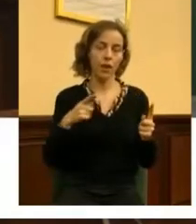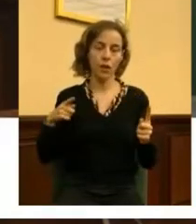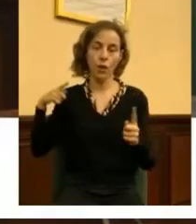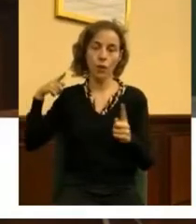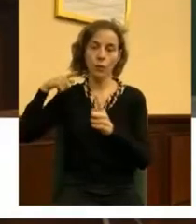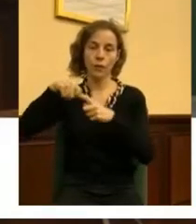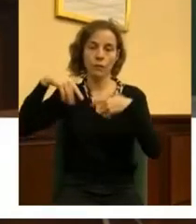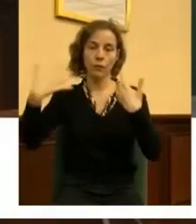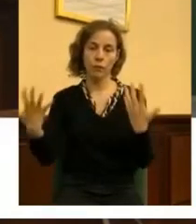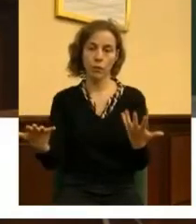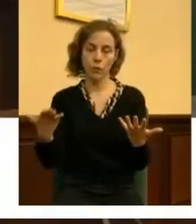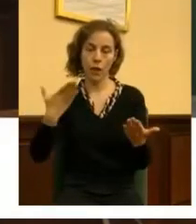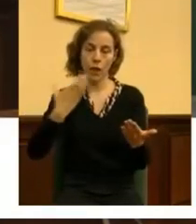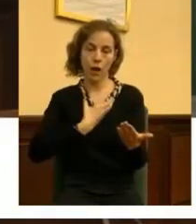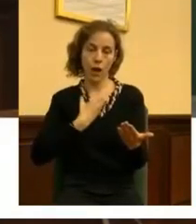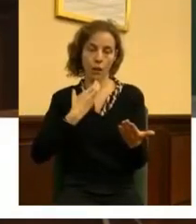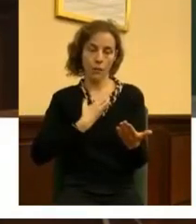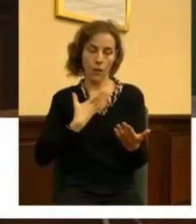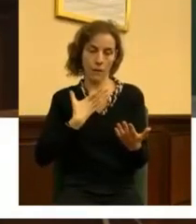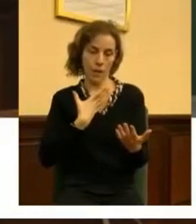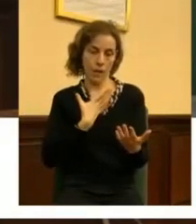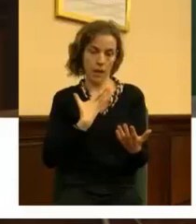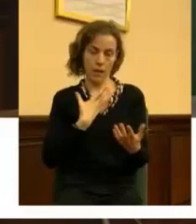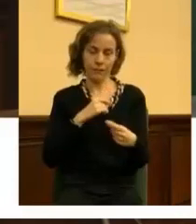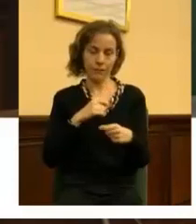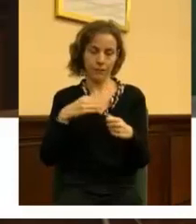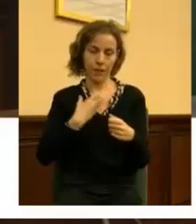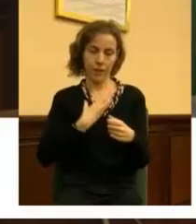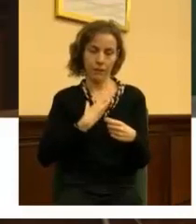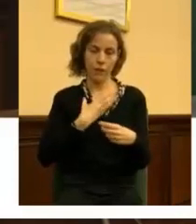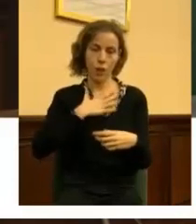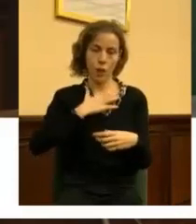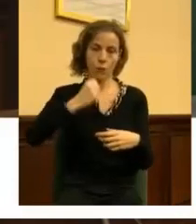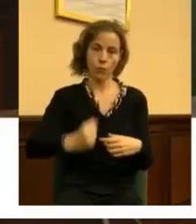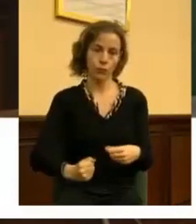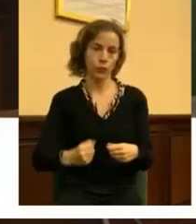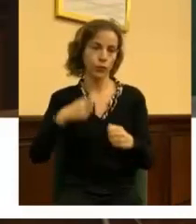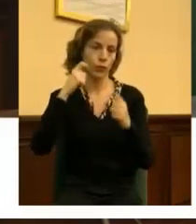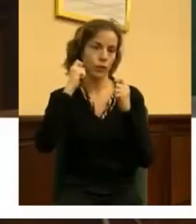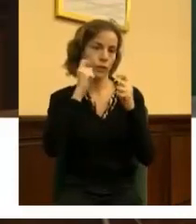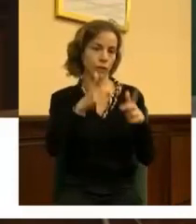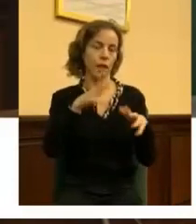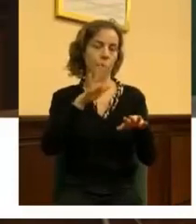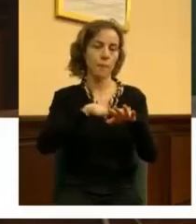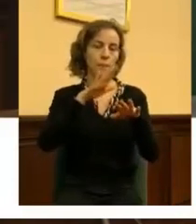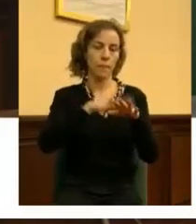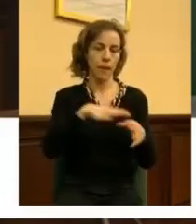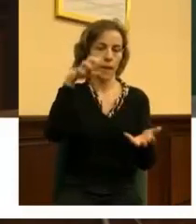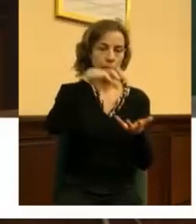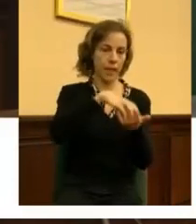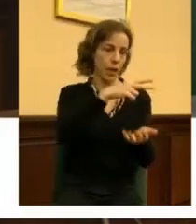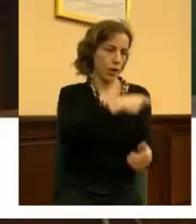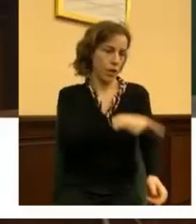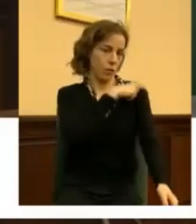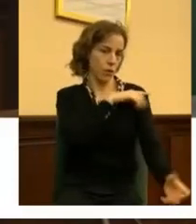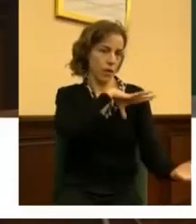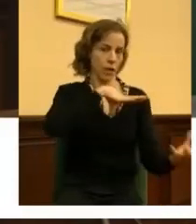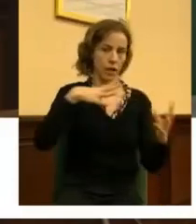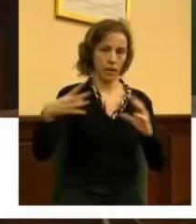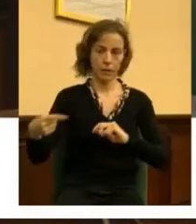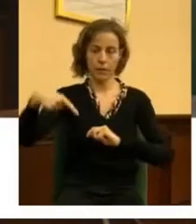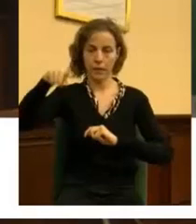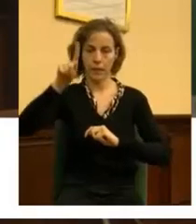al Ayuntamiento de Móstoles para la adaptación de las instalaciones deportivas, así como para